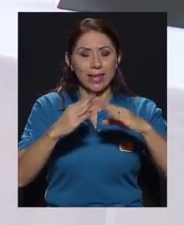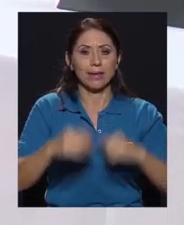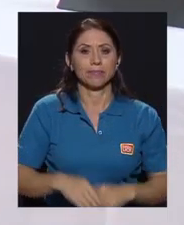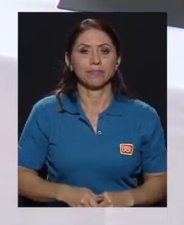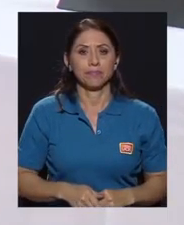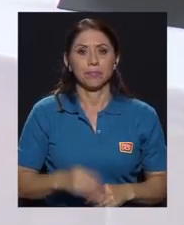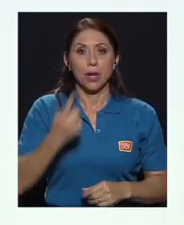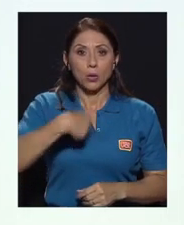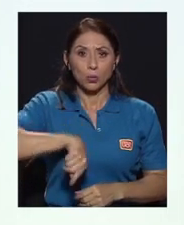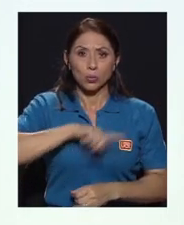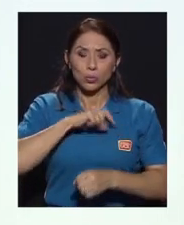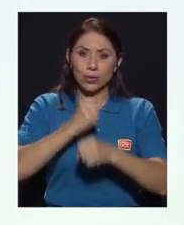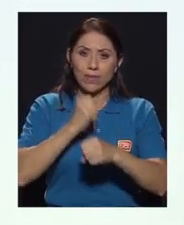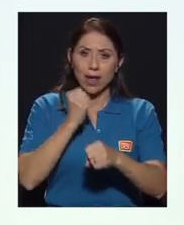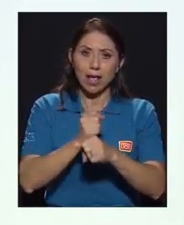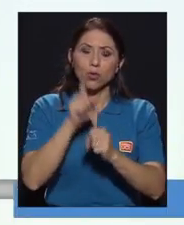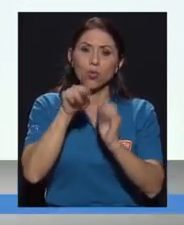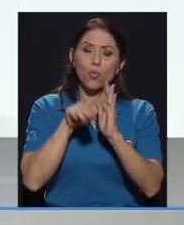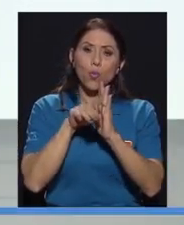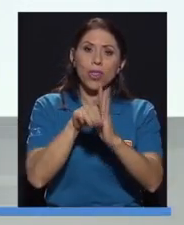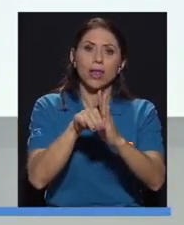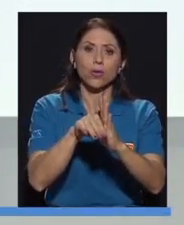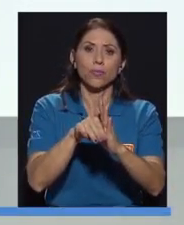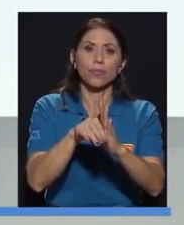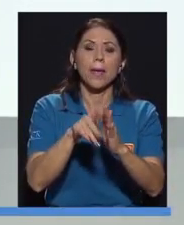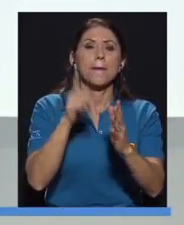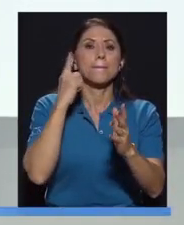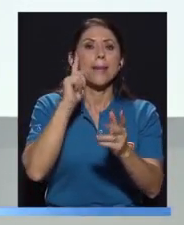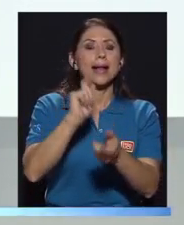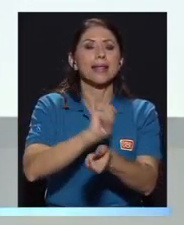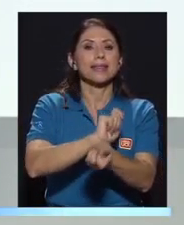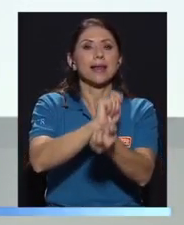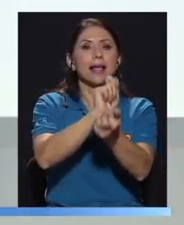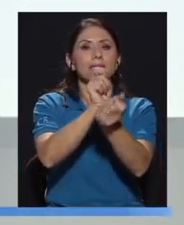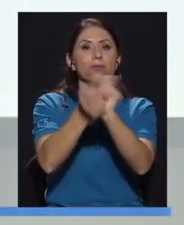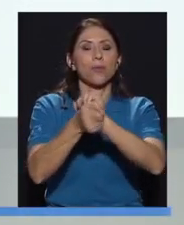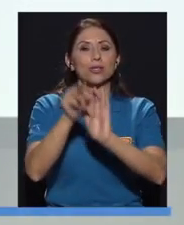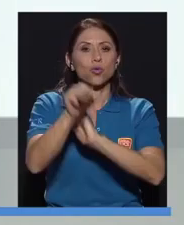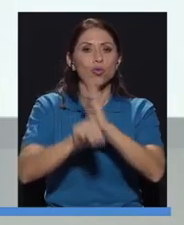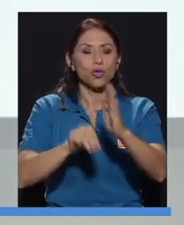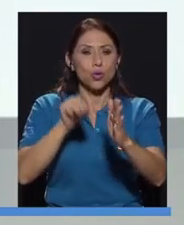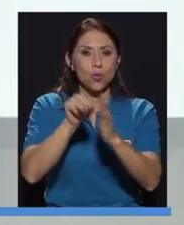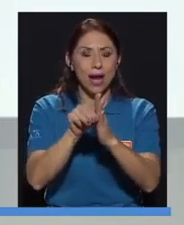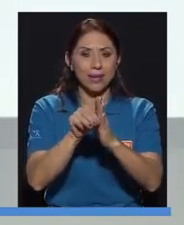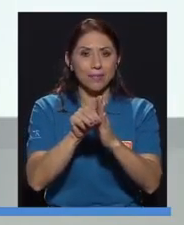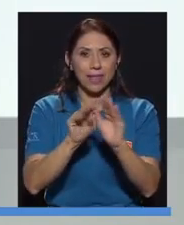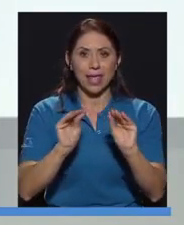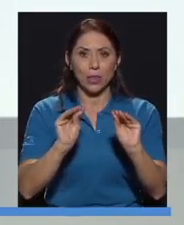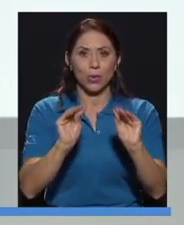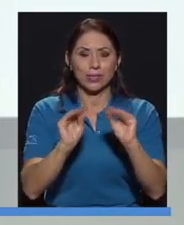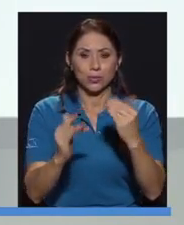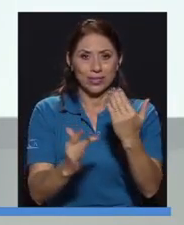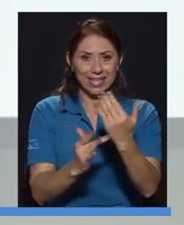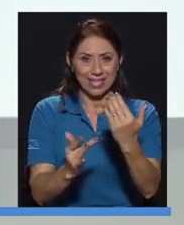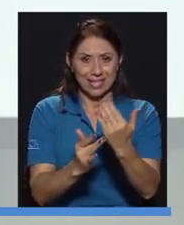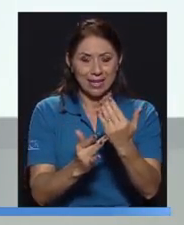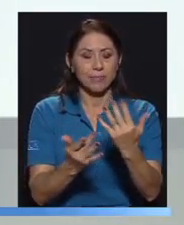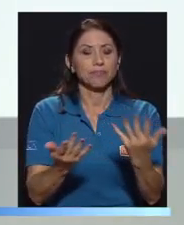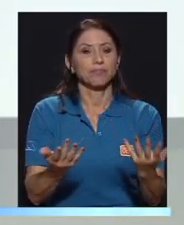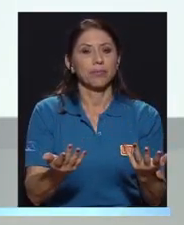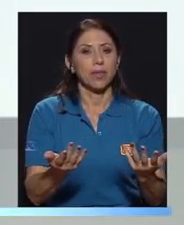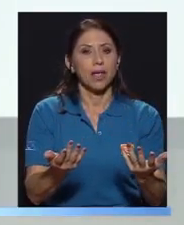Estamos trabajando en un modelo para la transformación curricular de la educación técnica y en ese